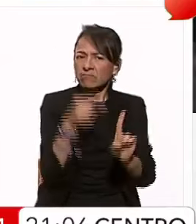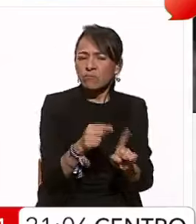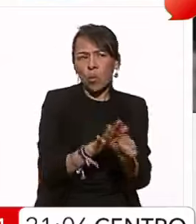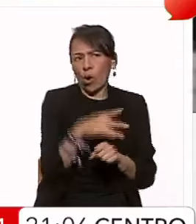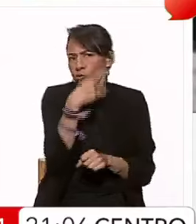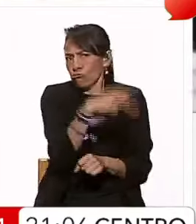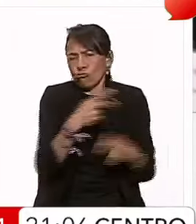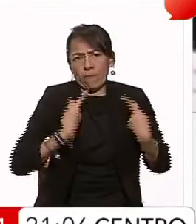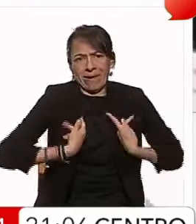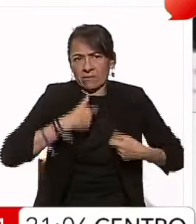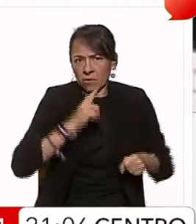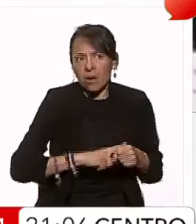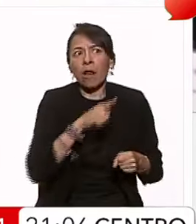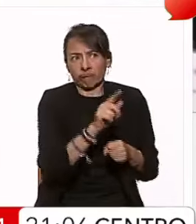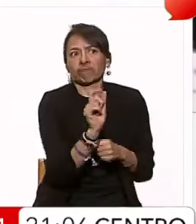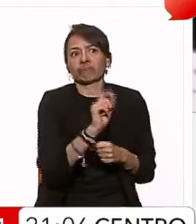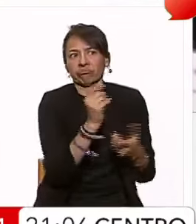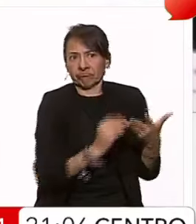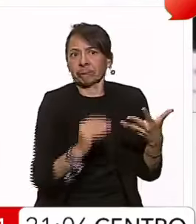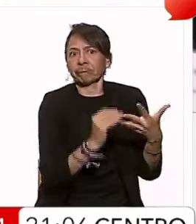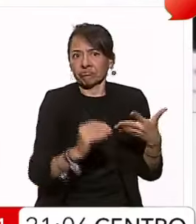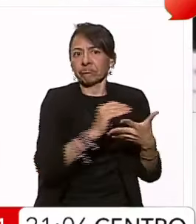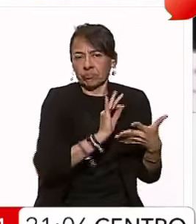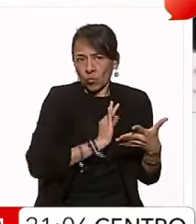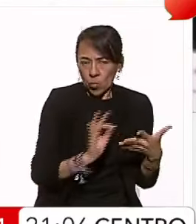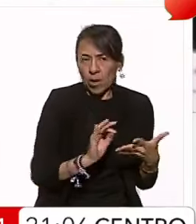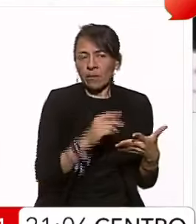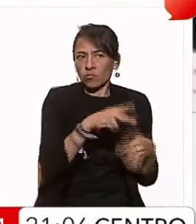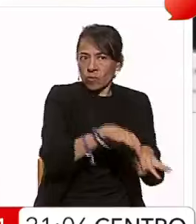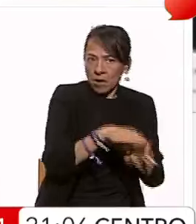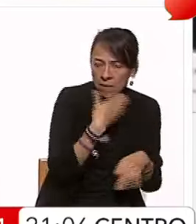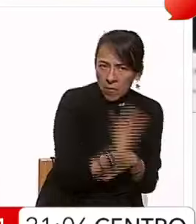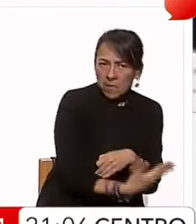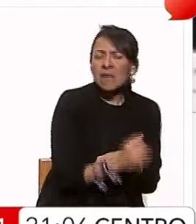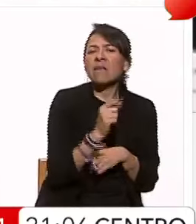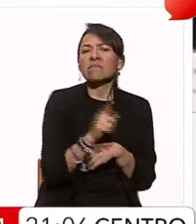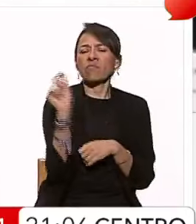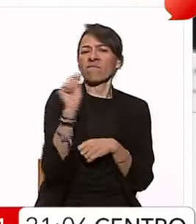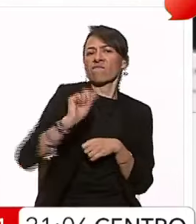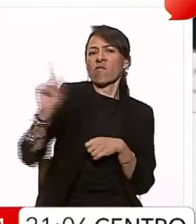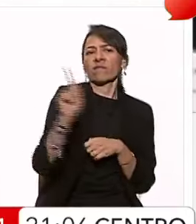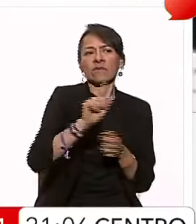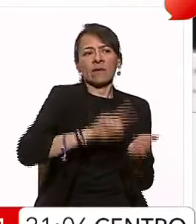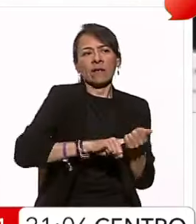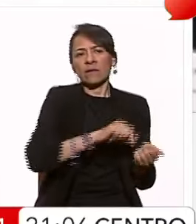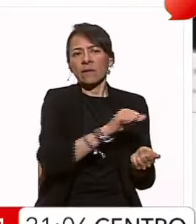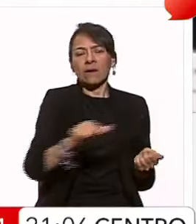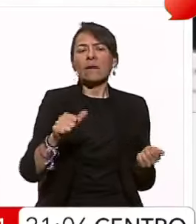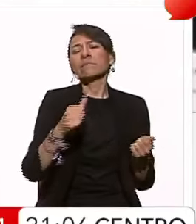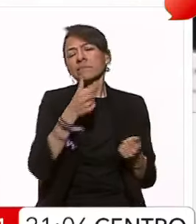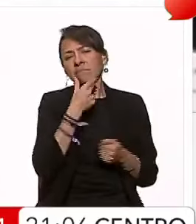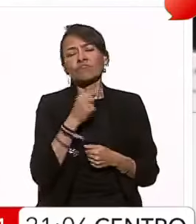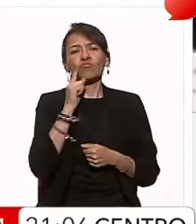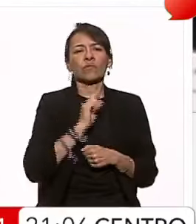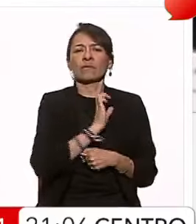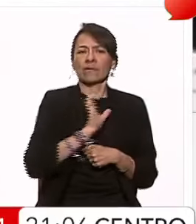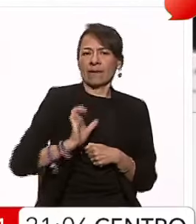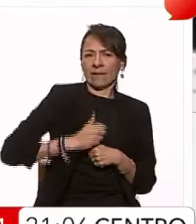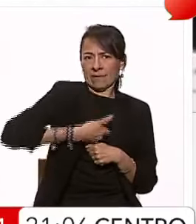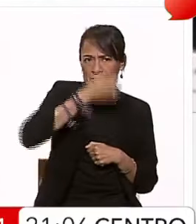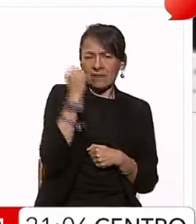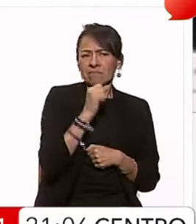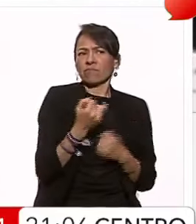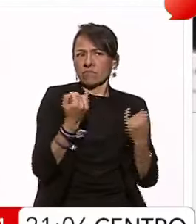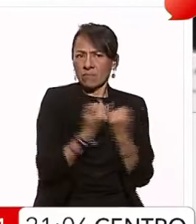personal y capacidad profesional de las personas candidatas regirse por los principios de transparencia